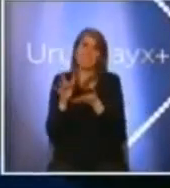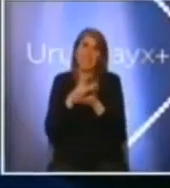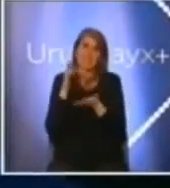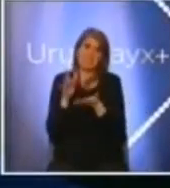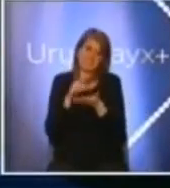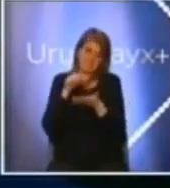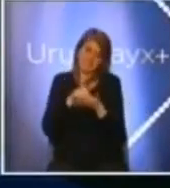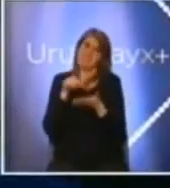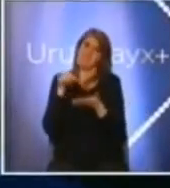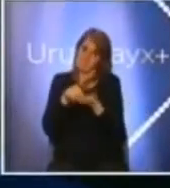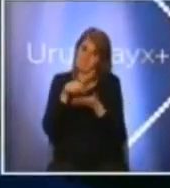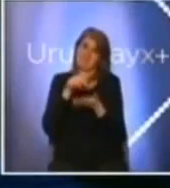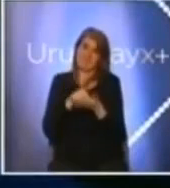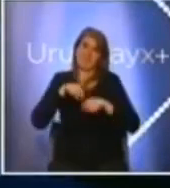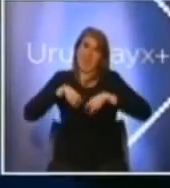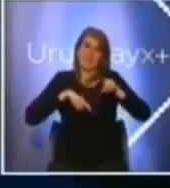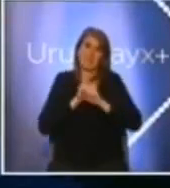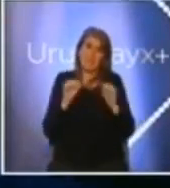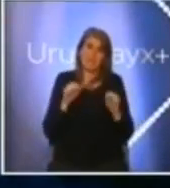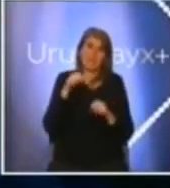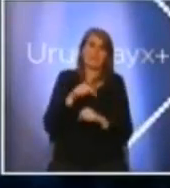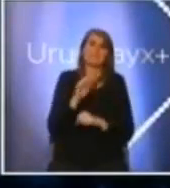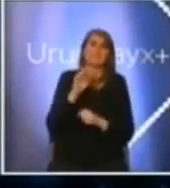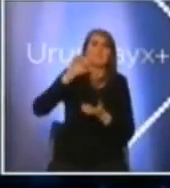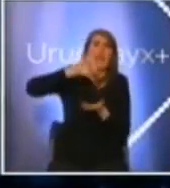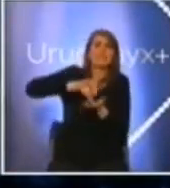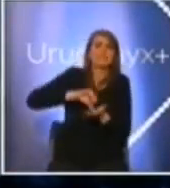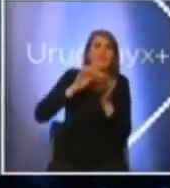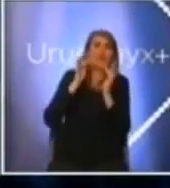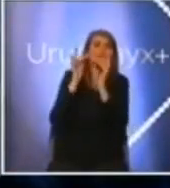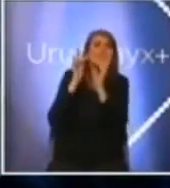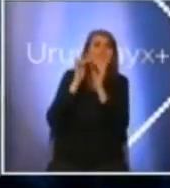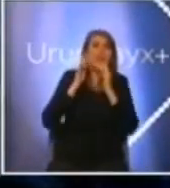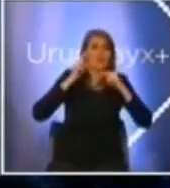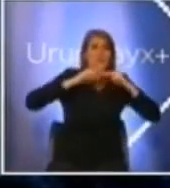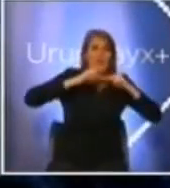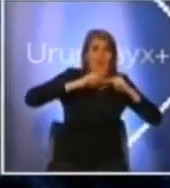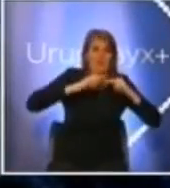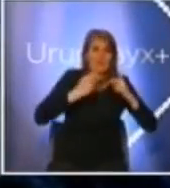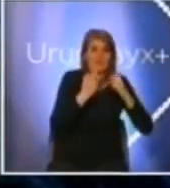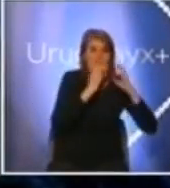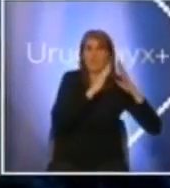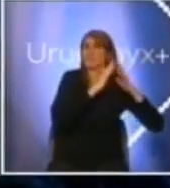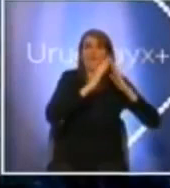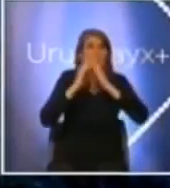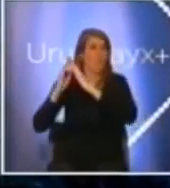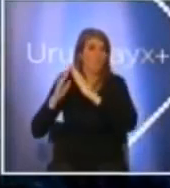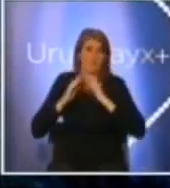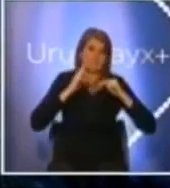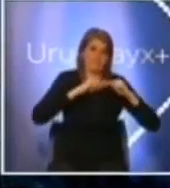Pensemos que todo eso sucede en un país 100% conectado a Internet. En todo